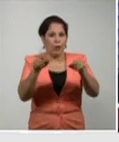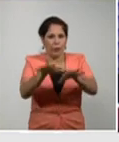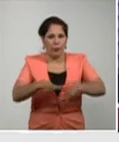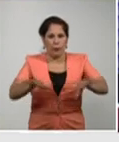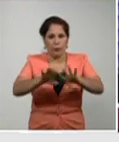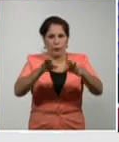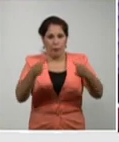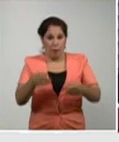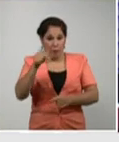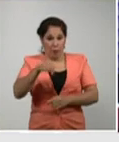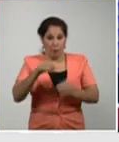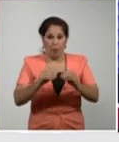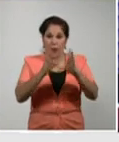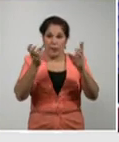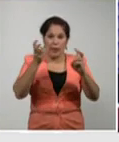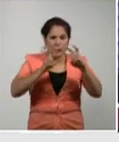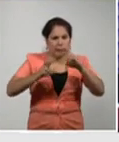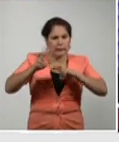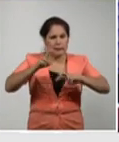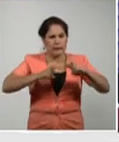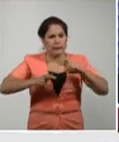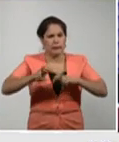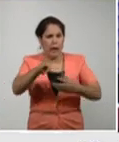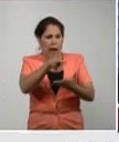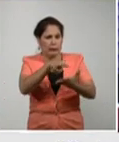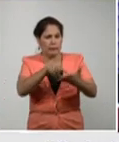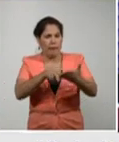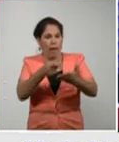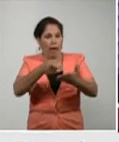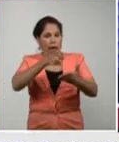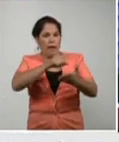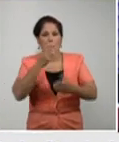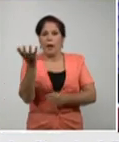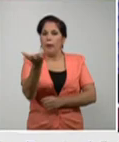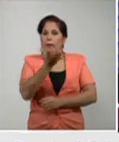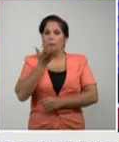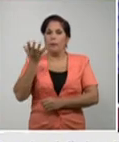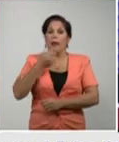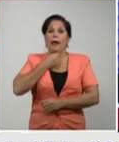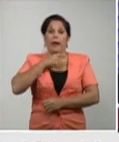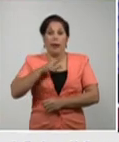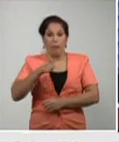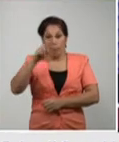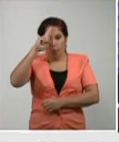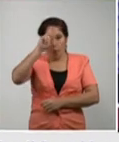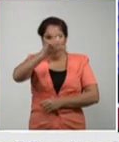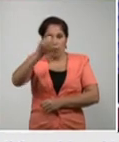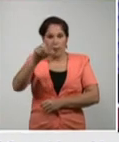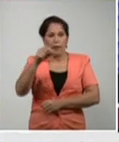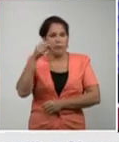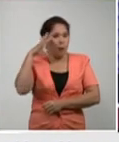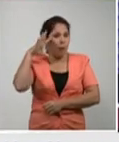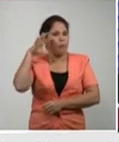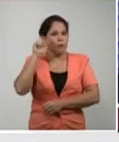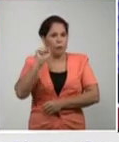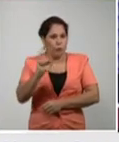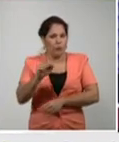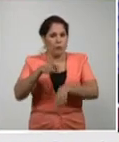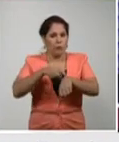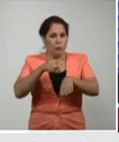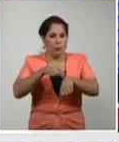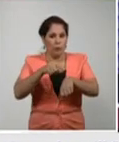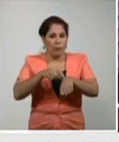revisando en el día de ayer, en ambientes hospitalarios, y se vio en un momento determinado, en